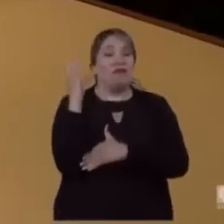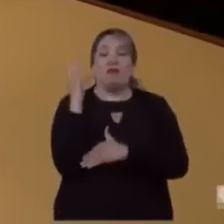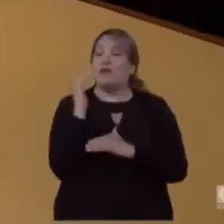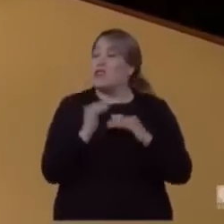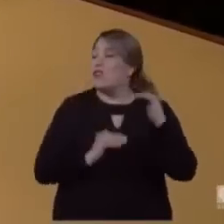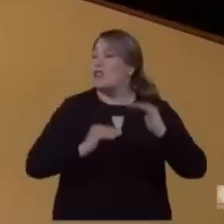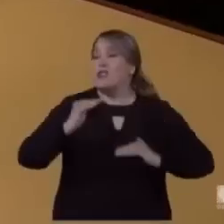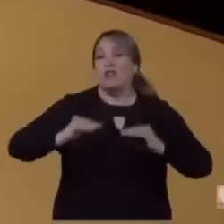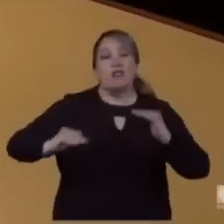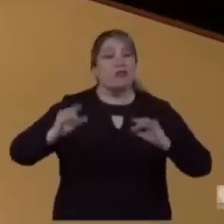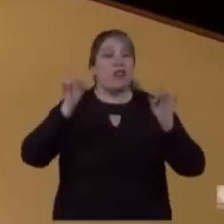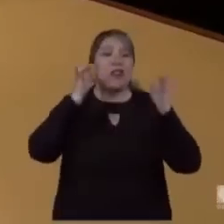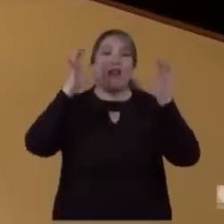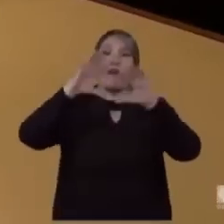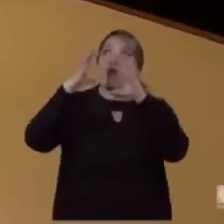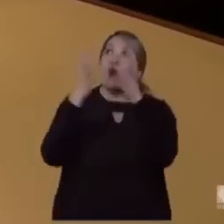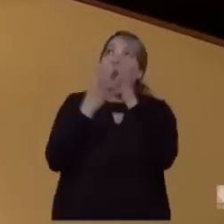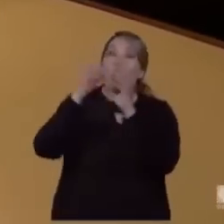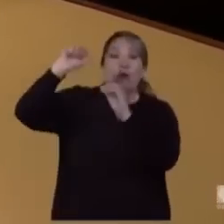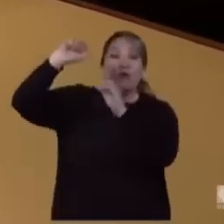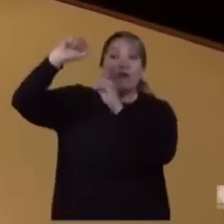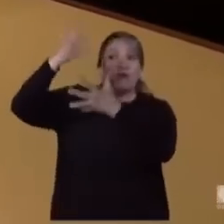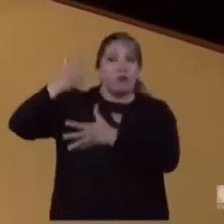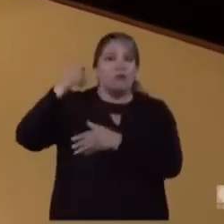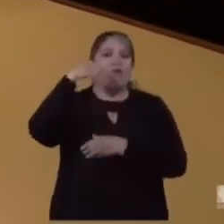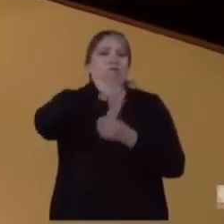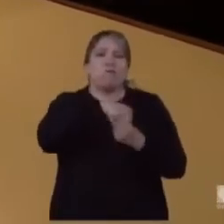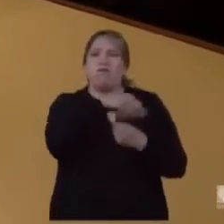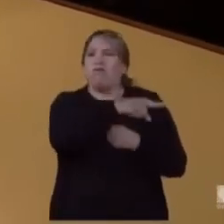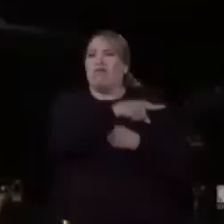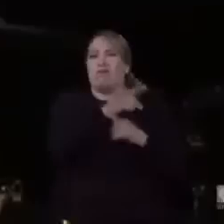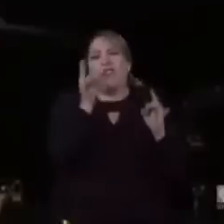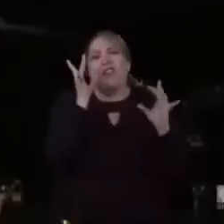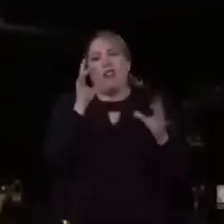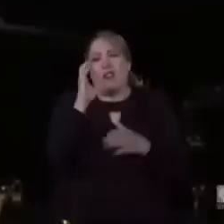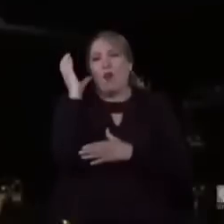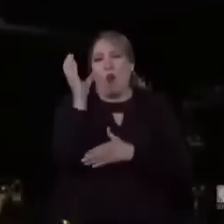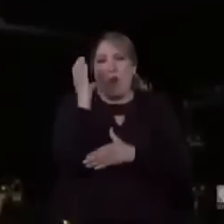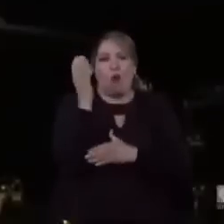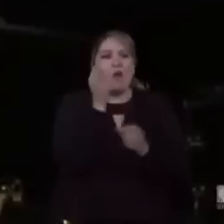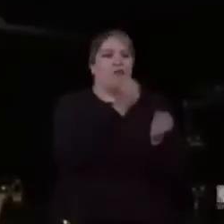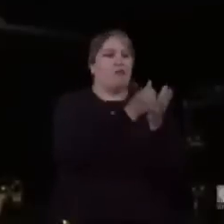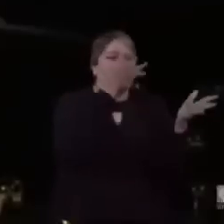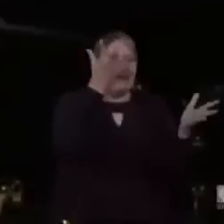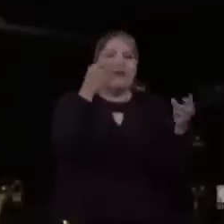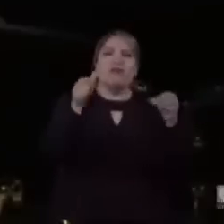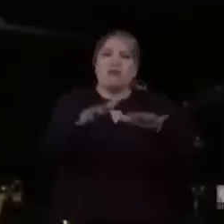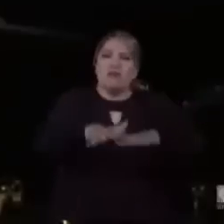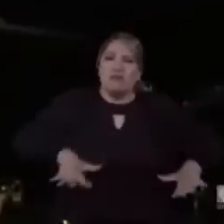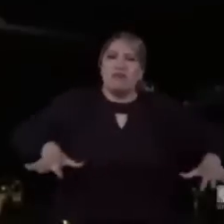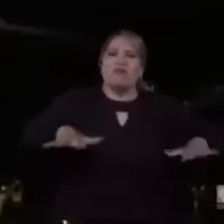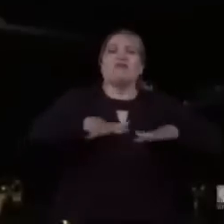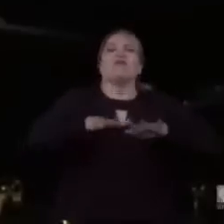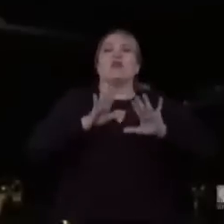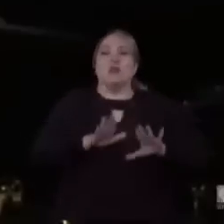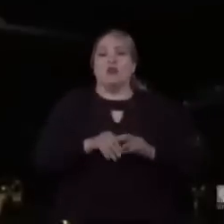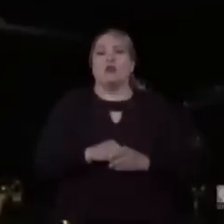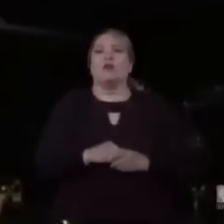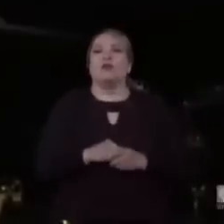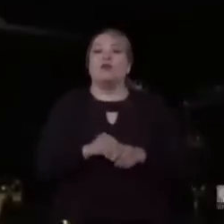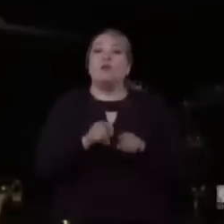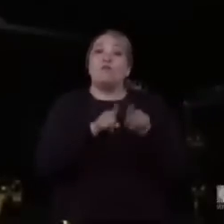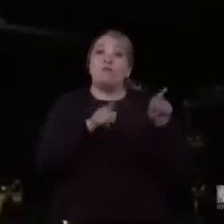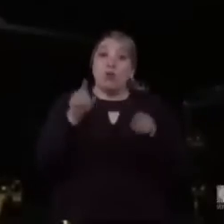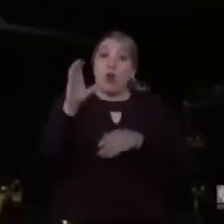más inequitativos del mundo en la concentración de los ingresos, la riqueza y la tierra. A todos